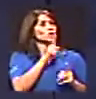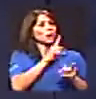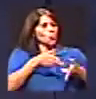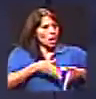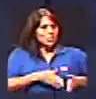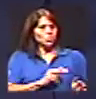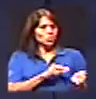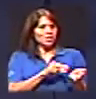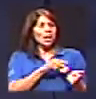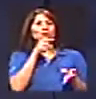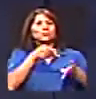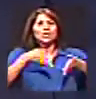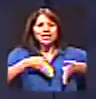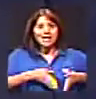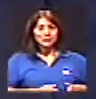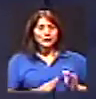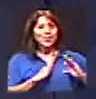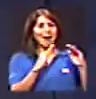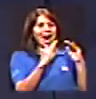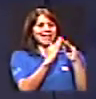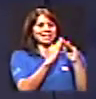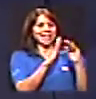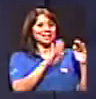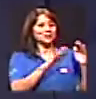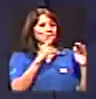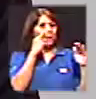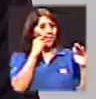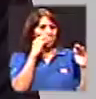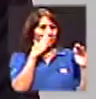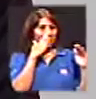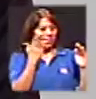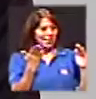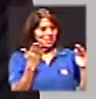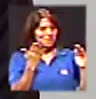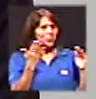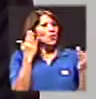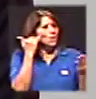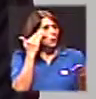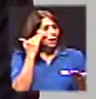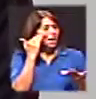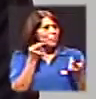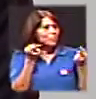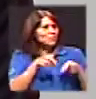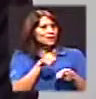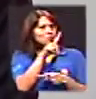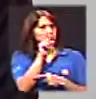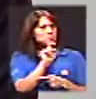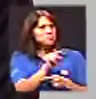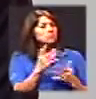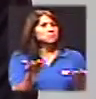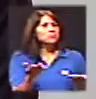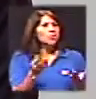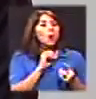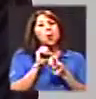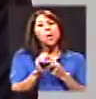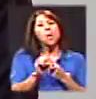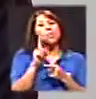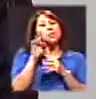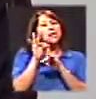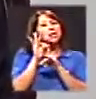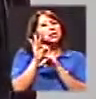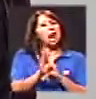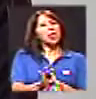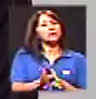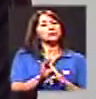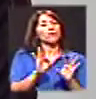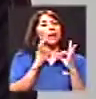nació en la casa de sus padres. ¿Hay alguna idea de por qué eso puede haber ocurrido, o era más bien una tradición familiar, o